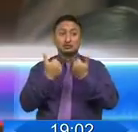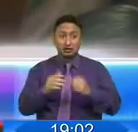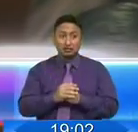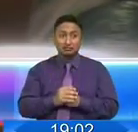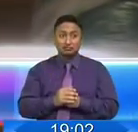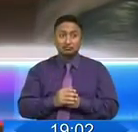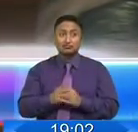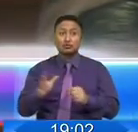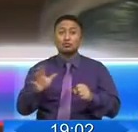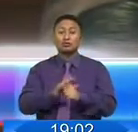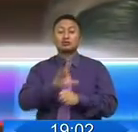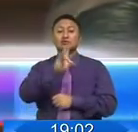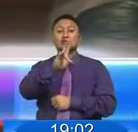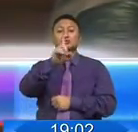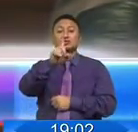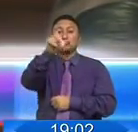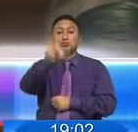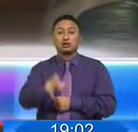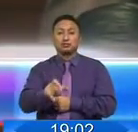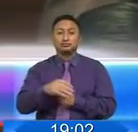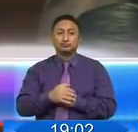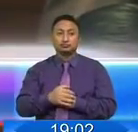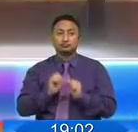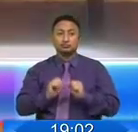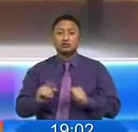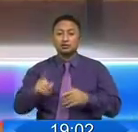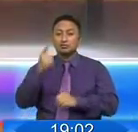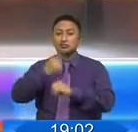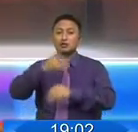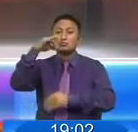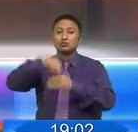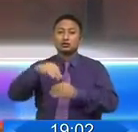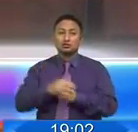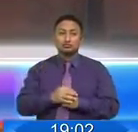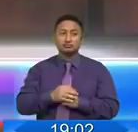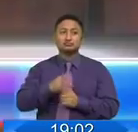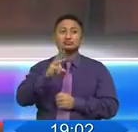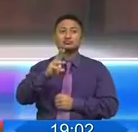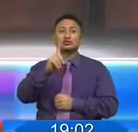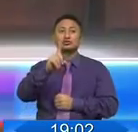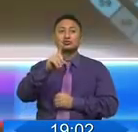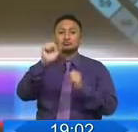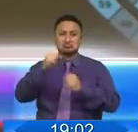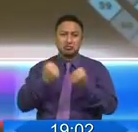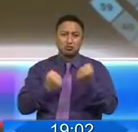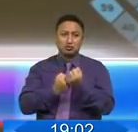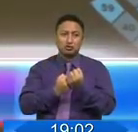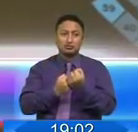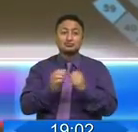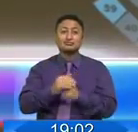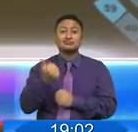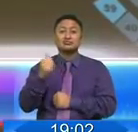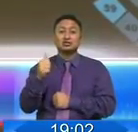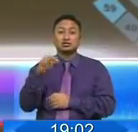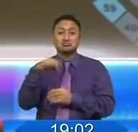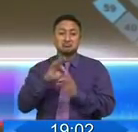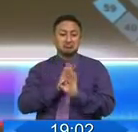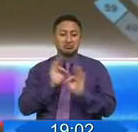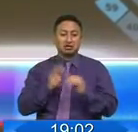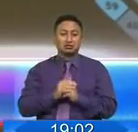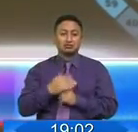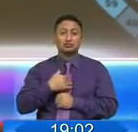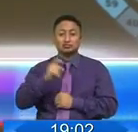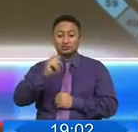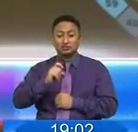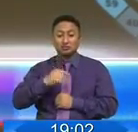quórum, 71 presentes. Se ordenó votar y apenas 61 votaron a favor y 10 se abstuvieron. Eran